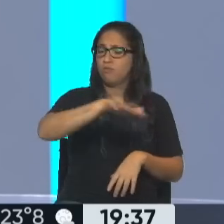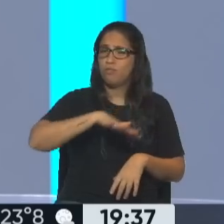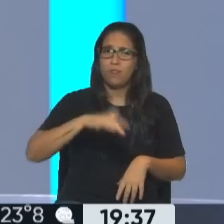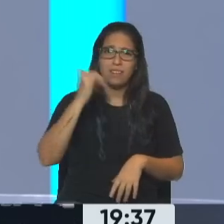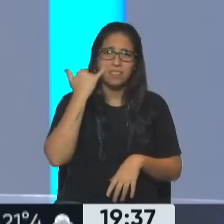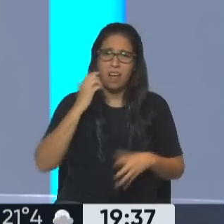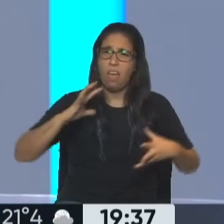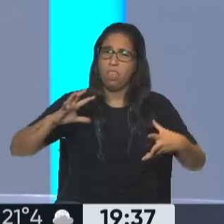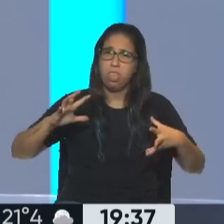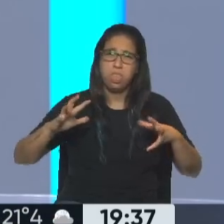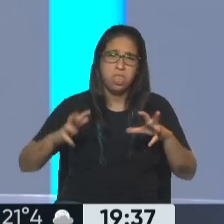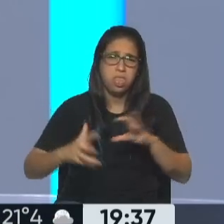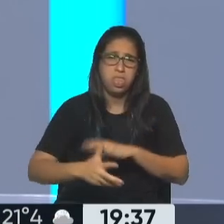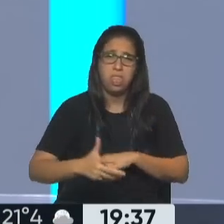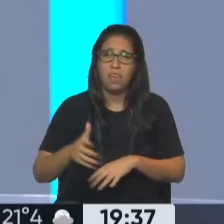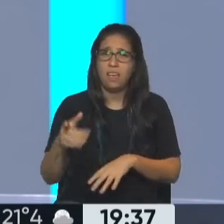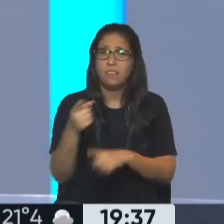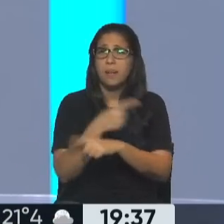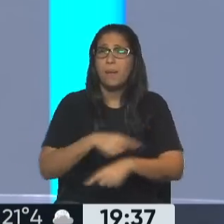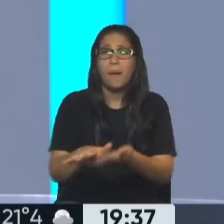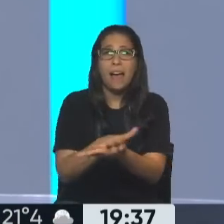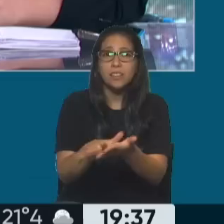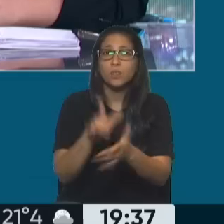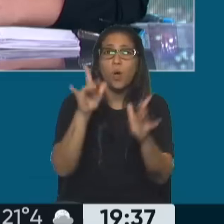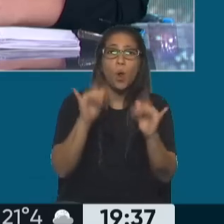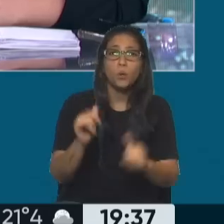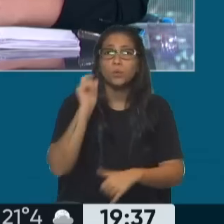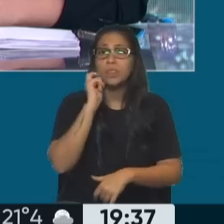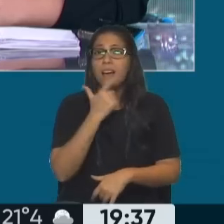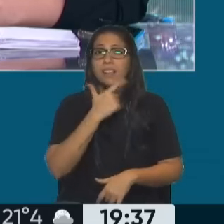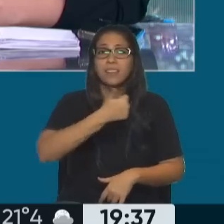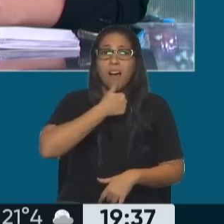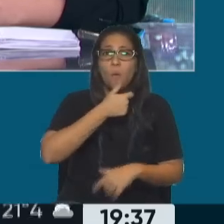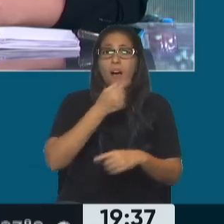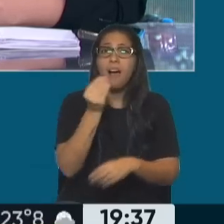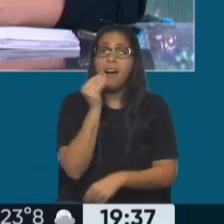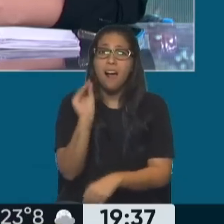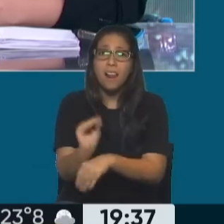con los servicios más básicos de luz, de agua, incluso